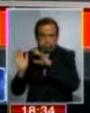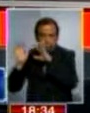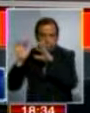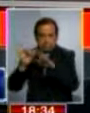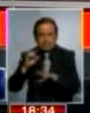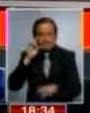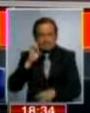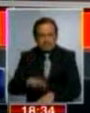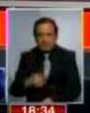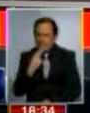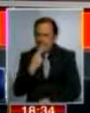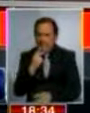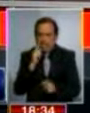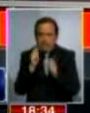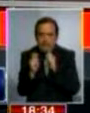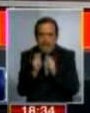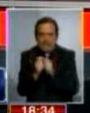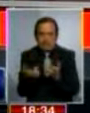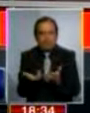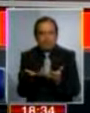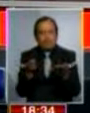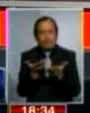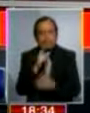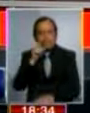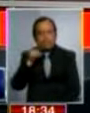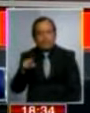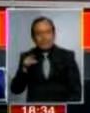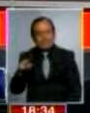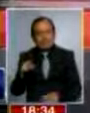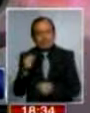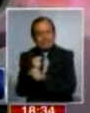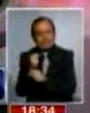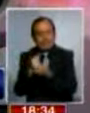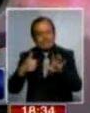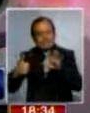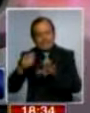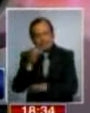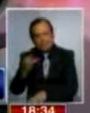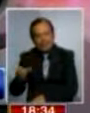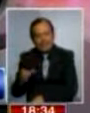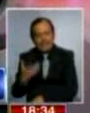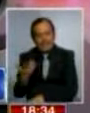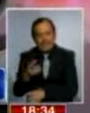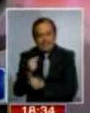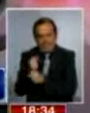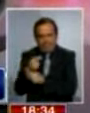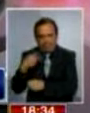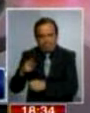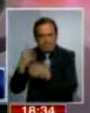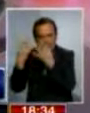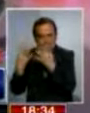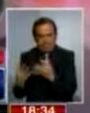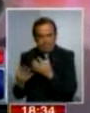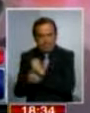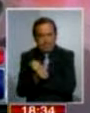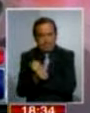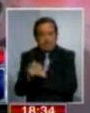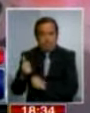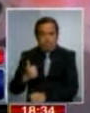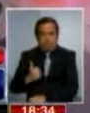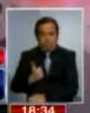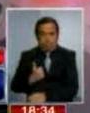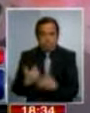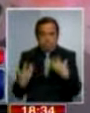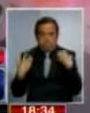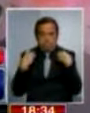también saben que sus vidas están corriendo riesgo. ¿Qué pasa con los funcionarios de gendarmería en ese momento? Bueno, ellos están ahí cumpliendo con su deber,